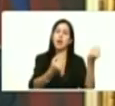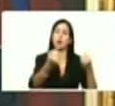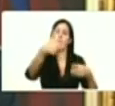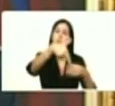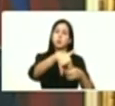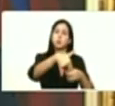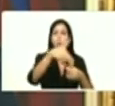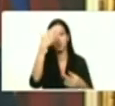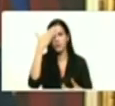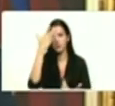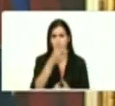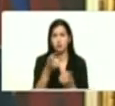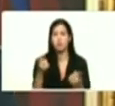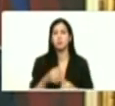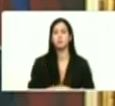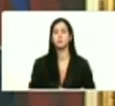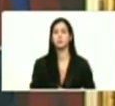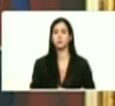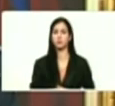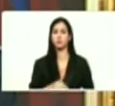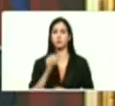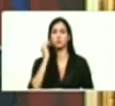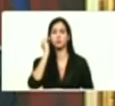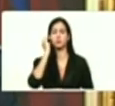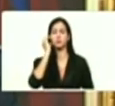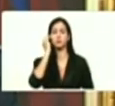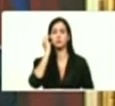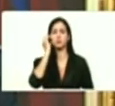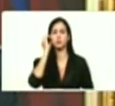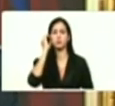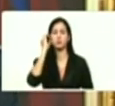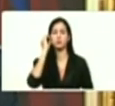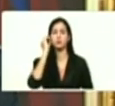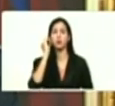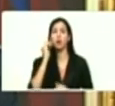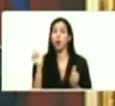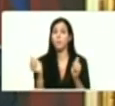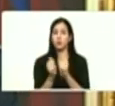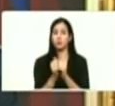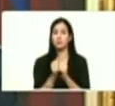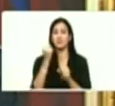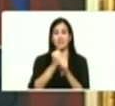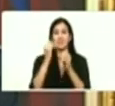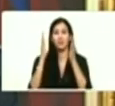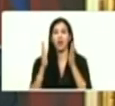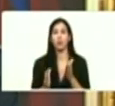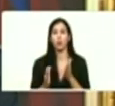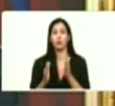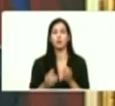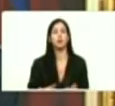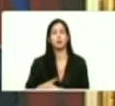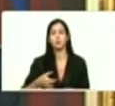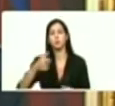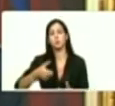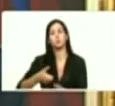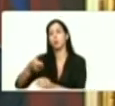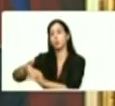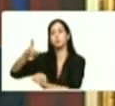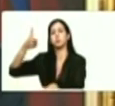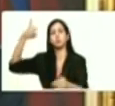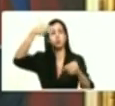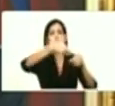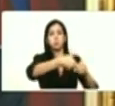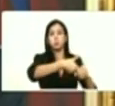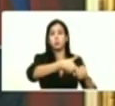saben que compañeros trabajadores bomberos de las gasolinas se